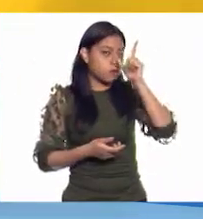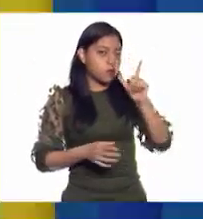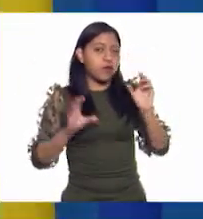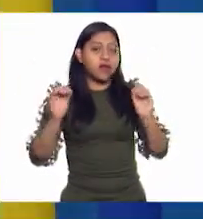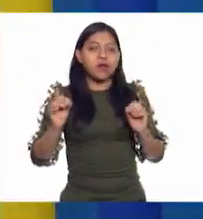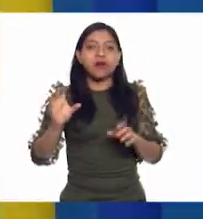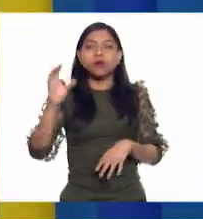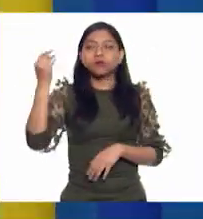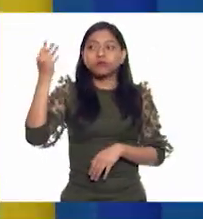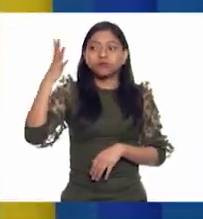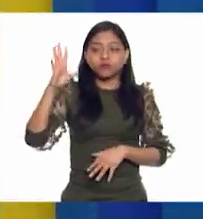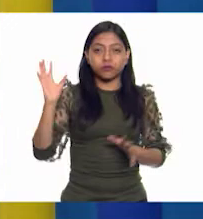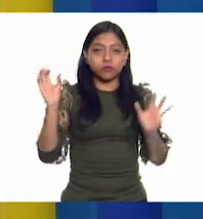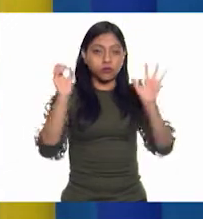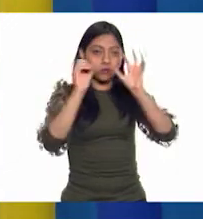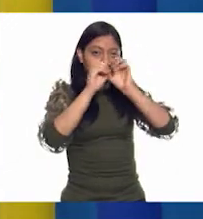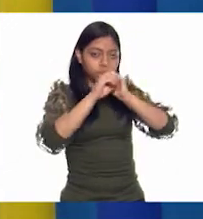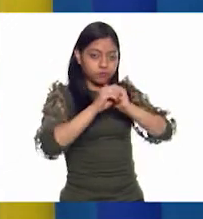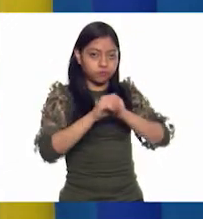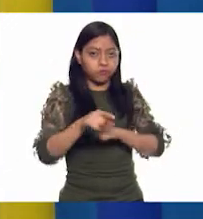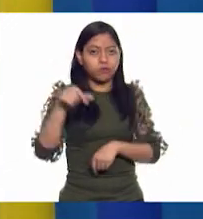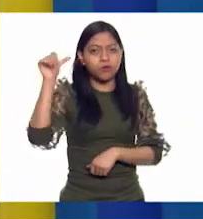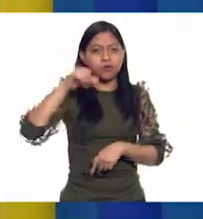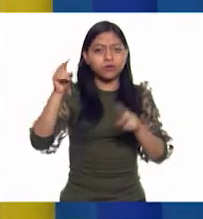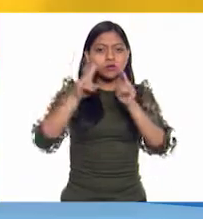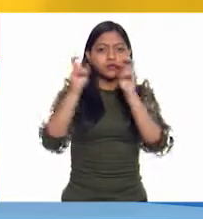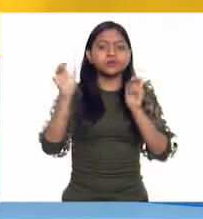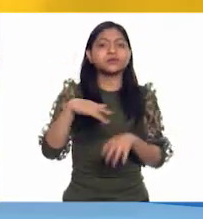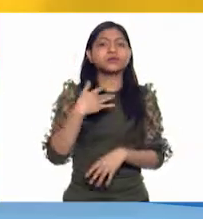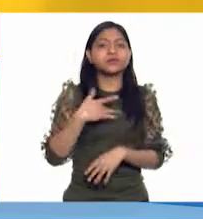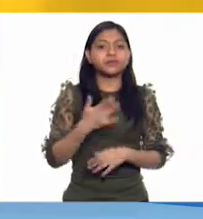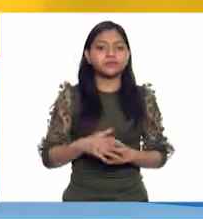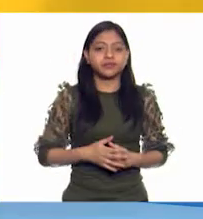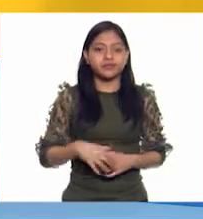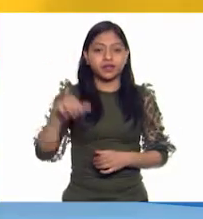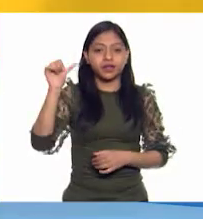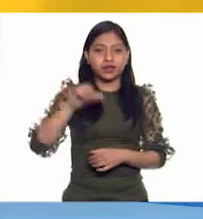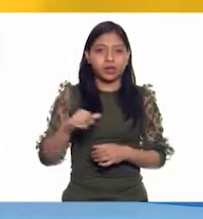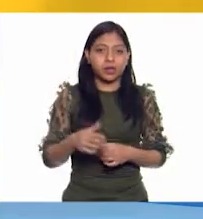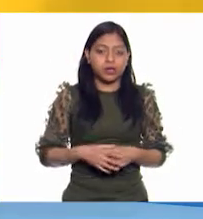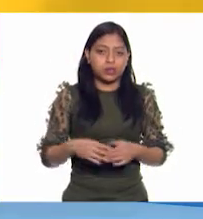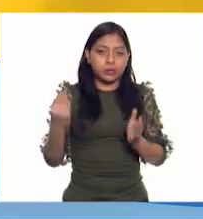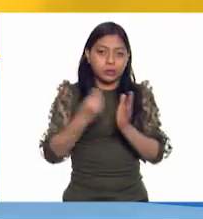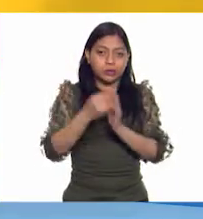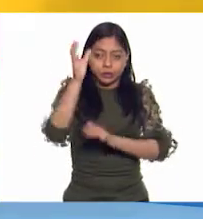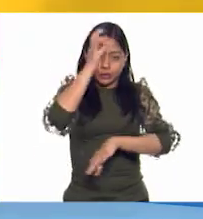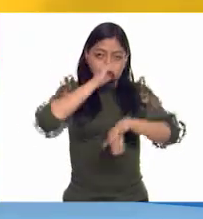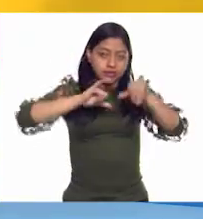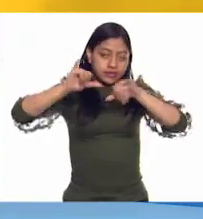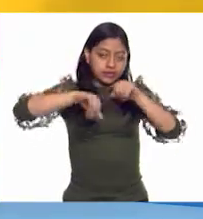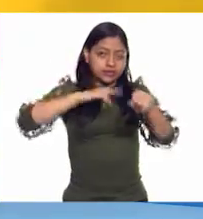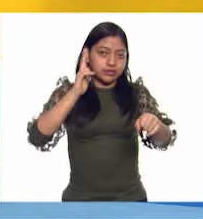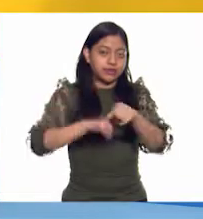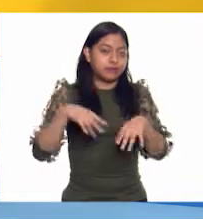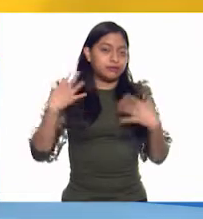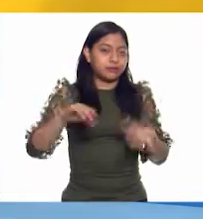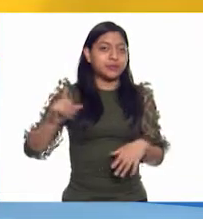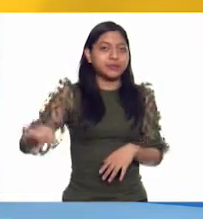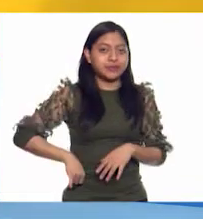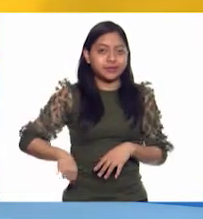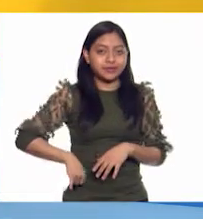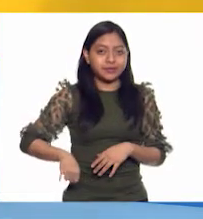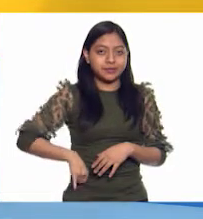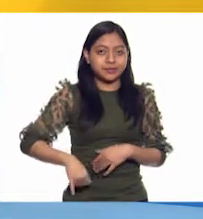luna. Y María, ¿qué te pareció el tema de hoy? Maestro, el tema de esta clase de ciencias naturales estuvo súper